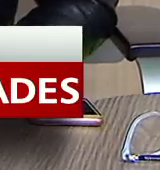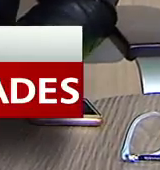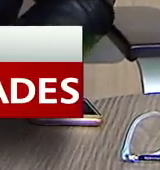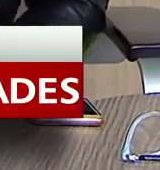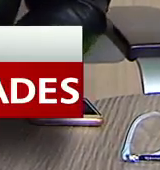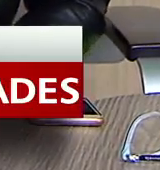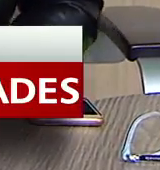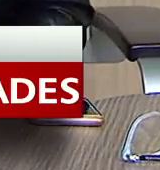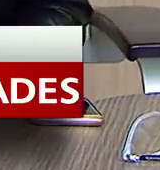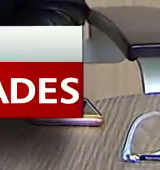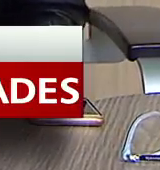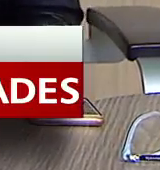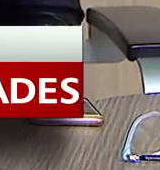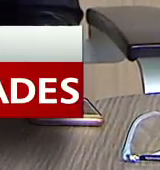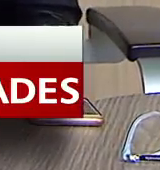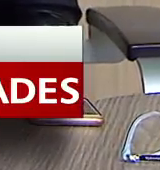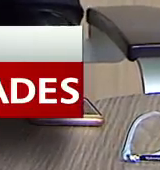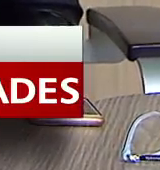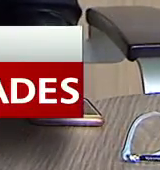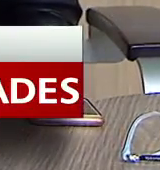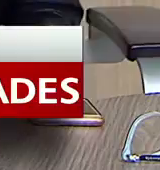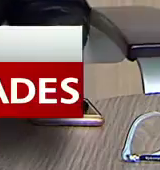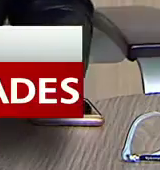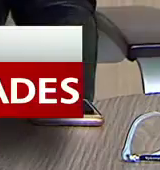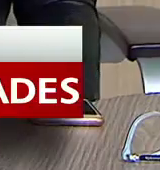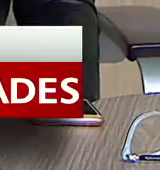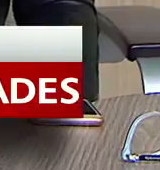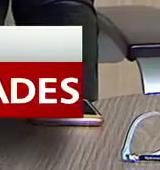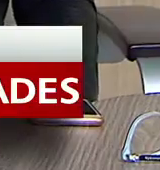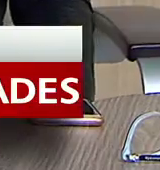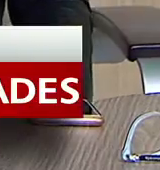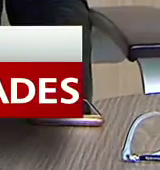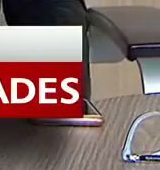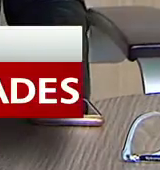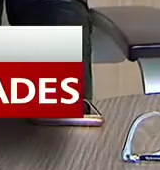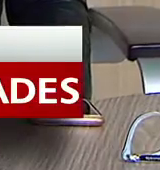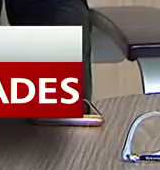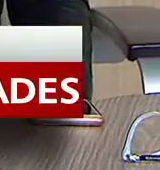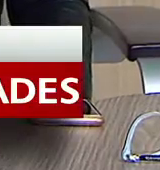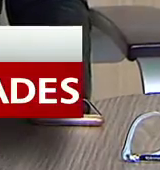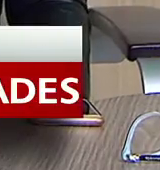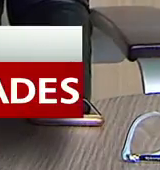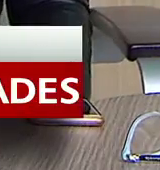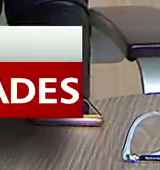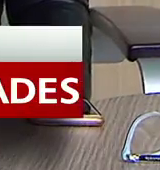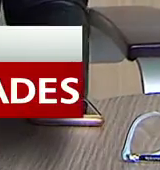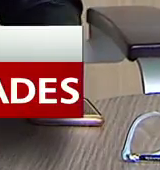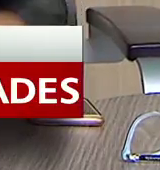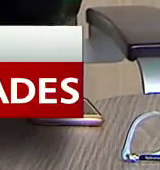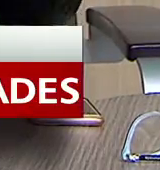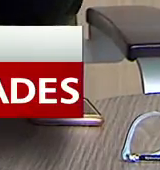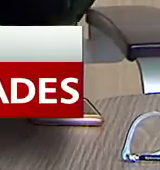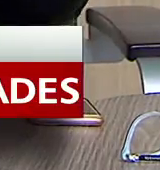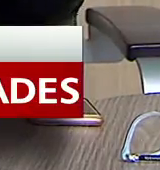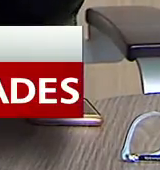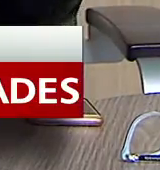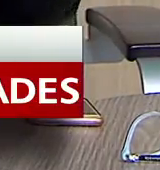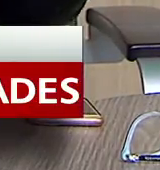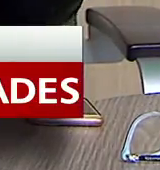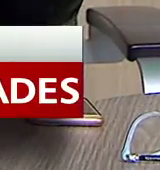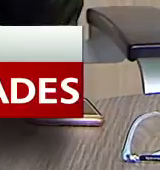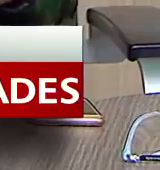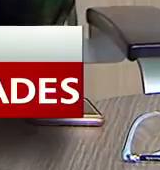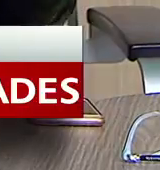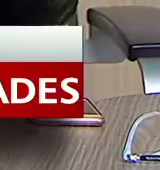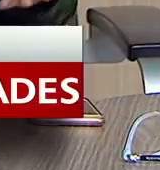que es sustracción de menores, ¿no? Sí, el sí. papá tiene ciertas atenuantes, o sea, quiere claro, decir que el papá tiene ciertas explicaciones sí, de... Sí, le dice el